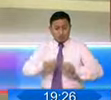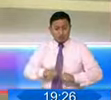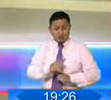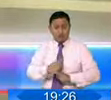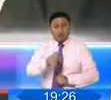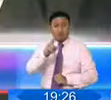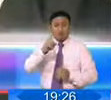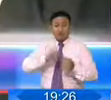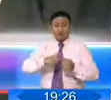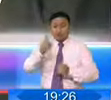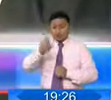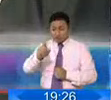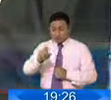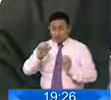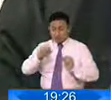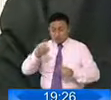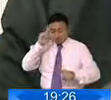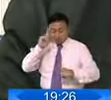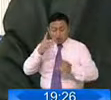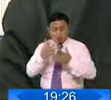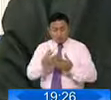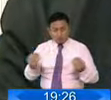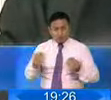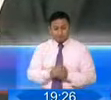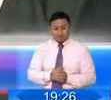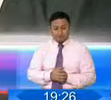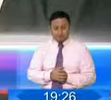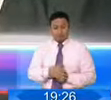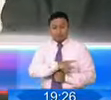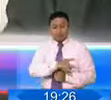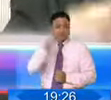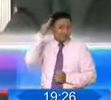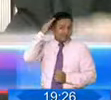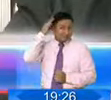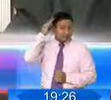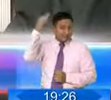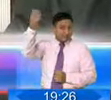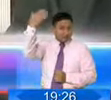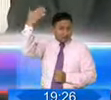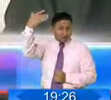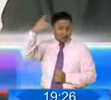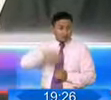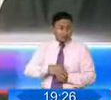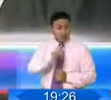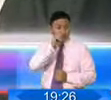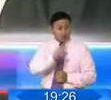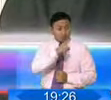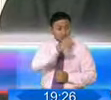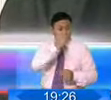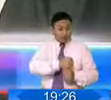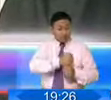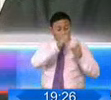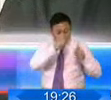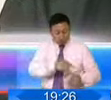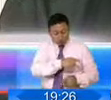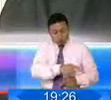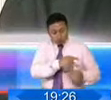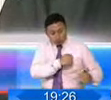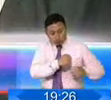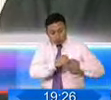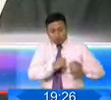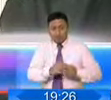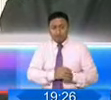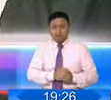requerimientos de la ciudad. Llamando fuertemente la atención al alcalde respecto a que debe cumplir con su trabajo, su responsabilidad